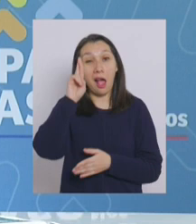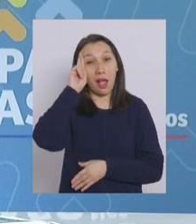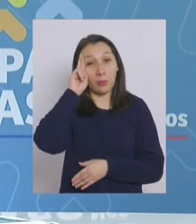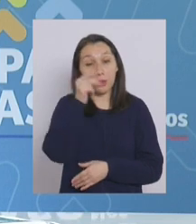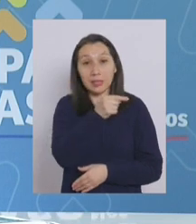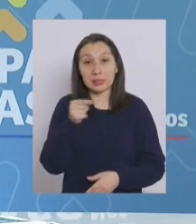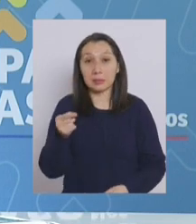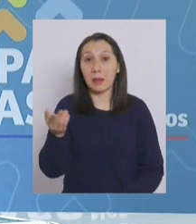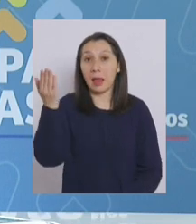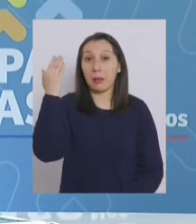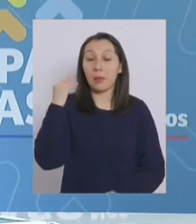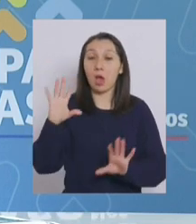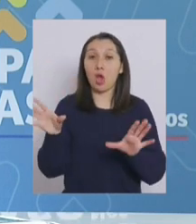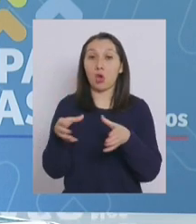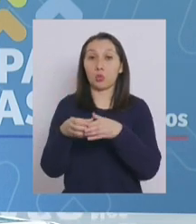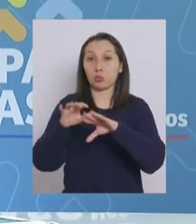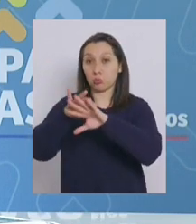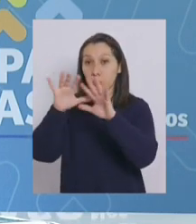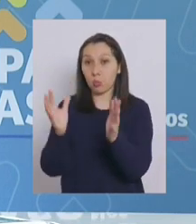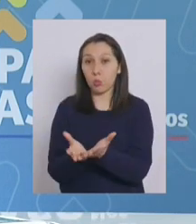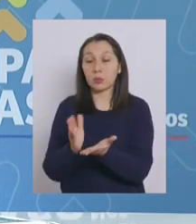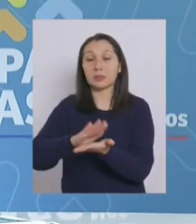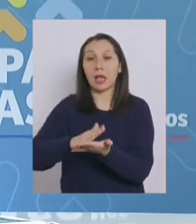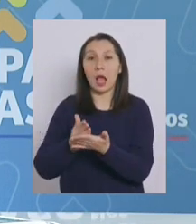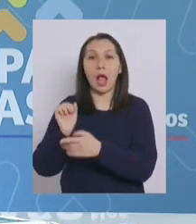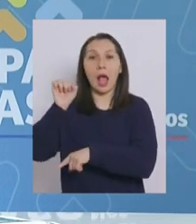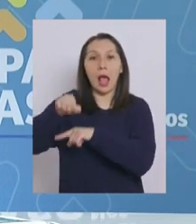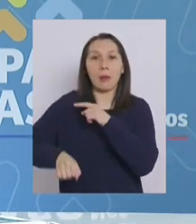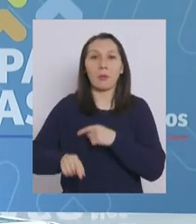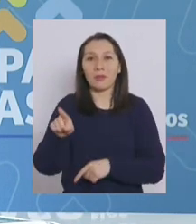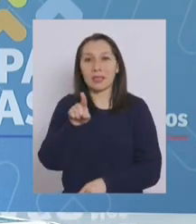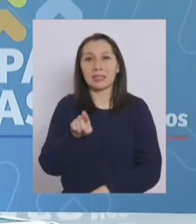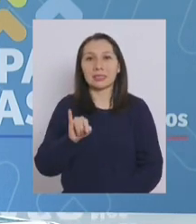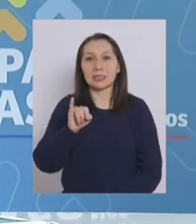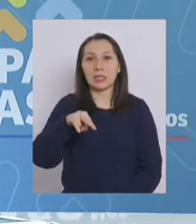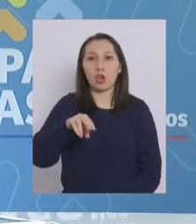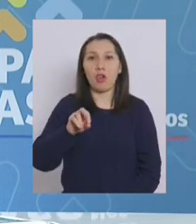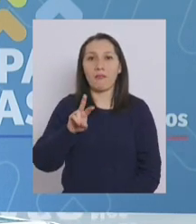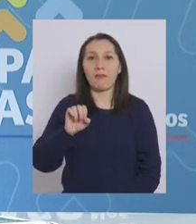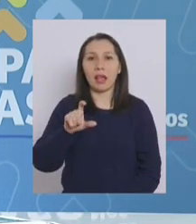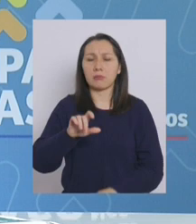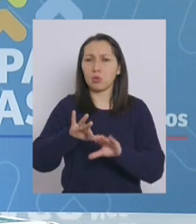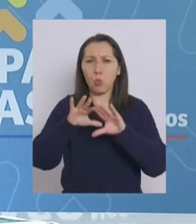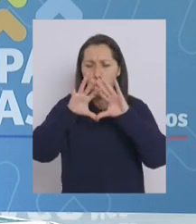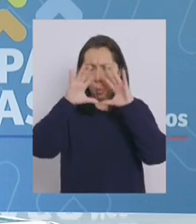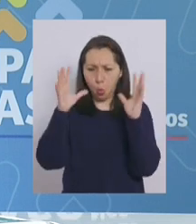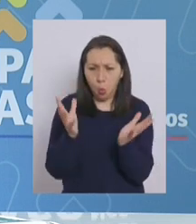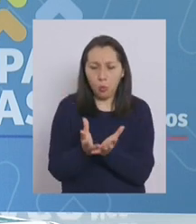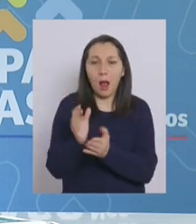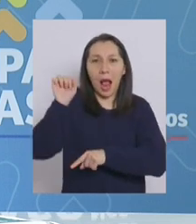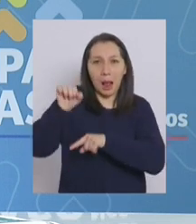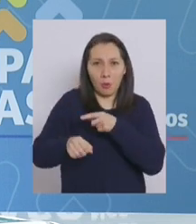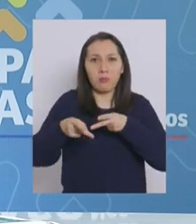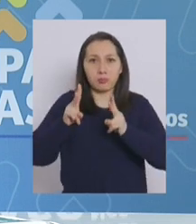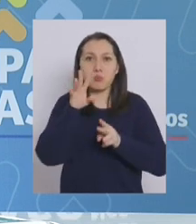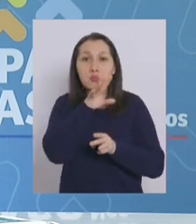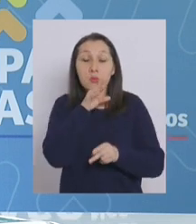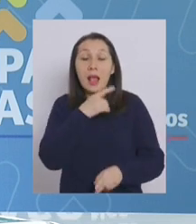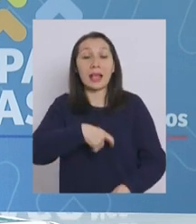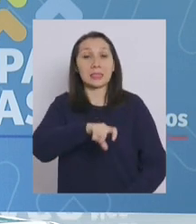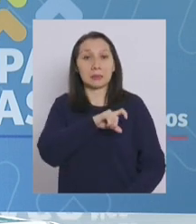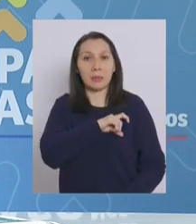la semana pasada la Organización Mundial de la Salud aprobó Sinovac para todo el mundo y hoy día en las noticias